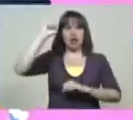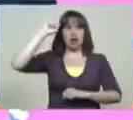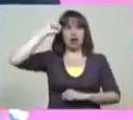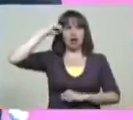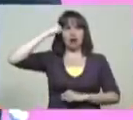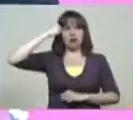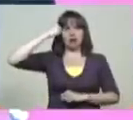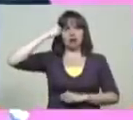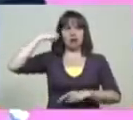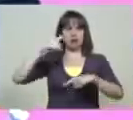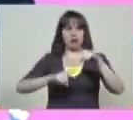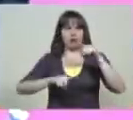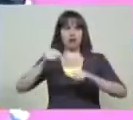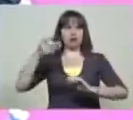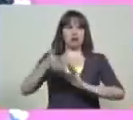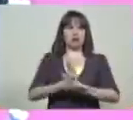afrodescendientes,